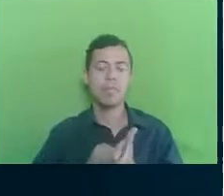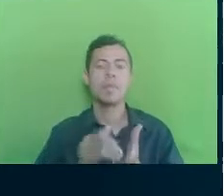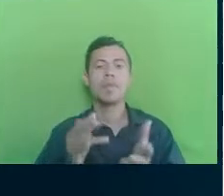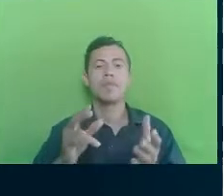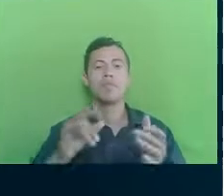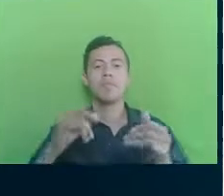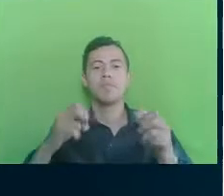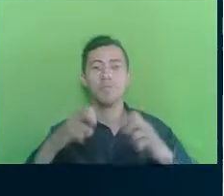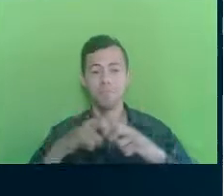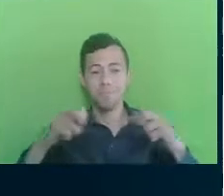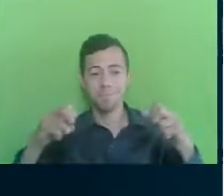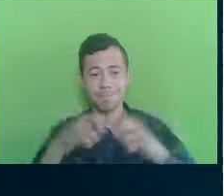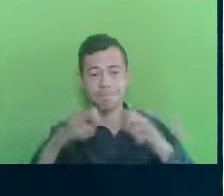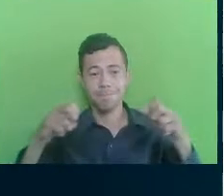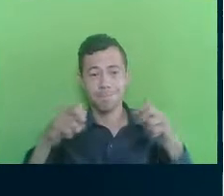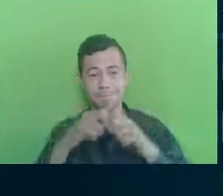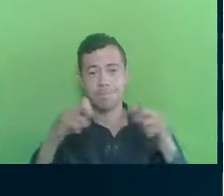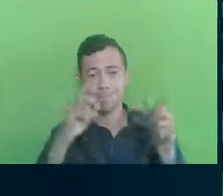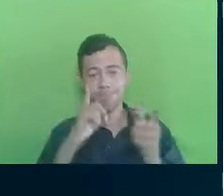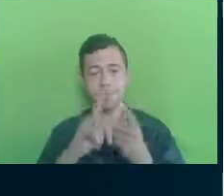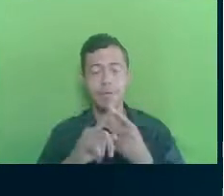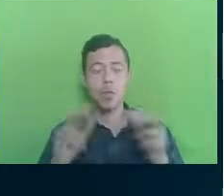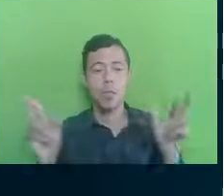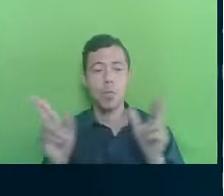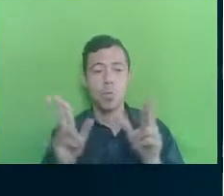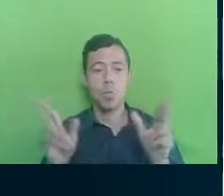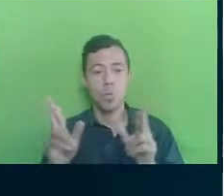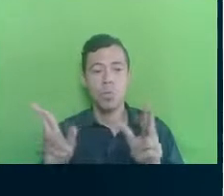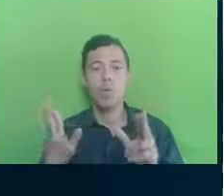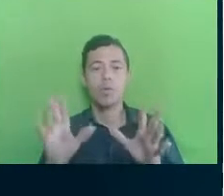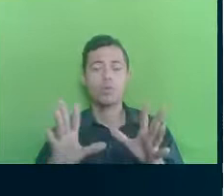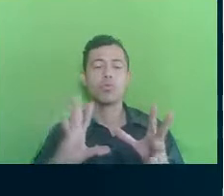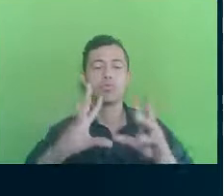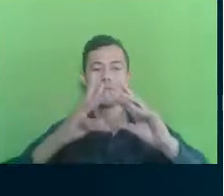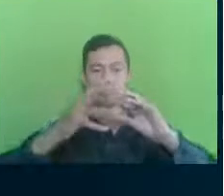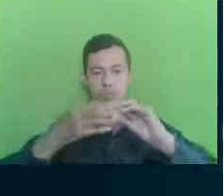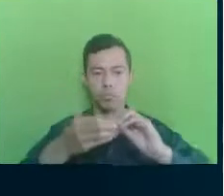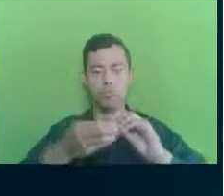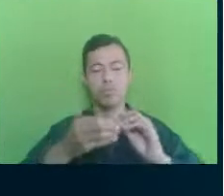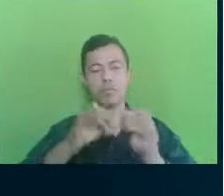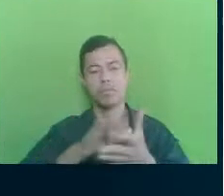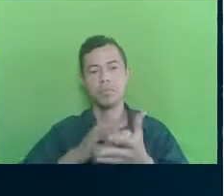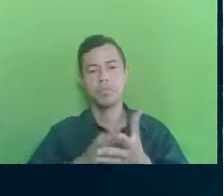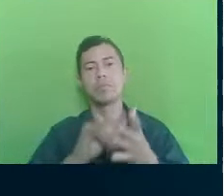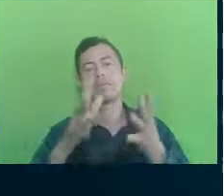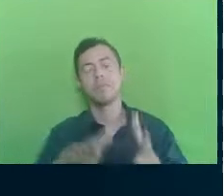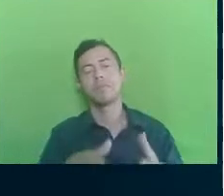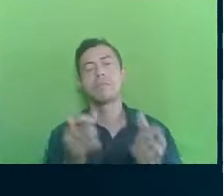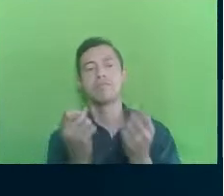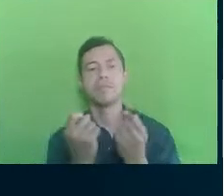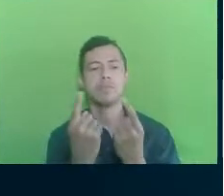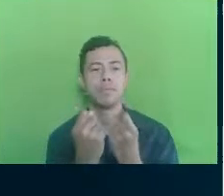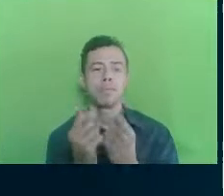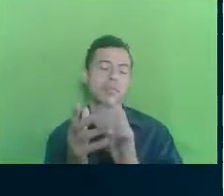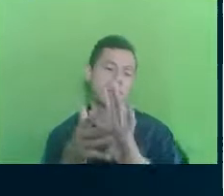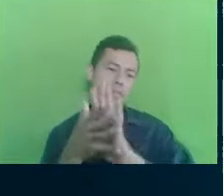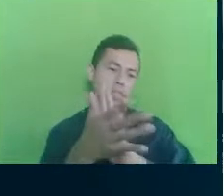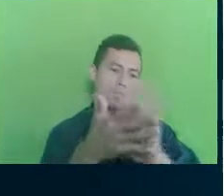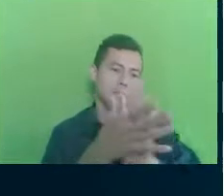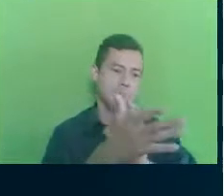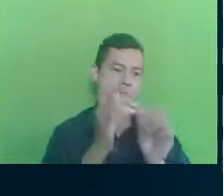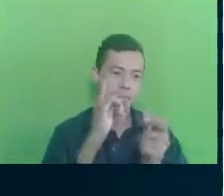nivel de enfriamiento, y esto fue literalmente con un algoritmo donde entendió qué era lo que estaba